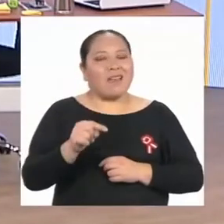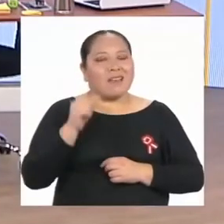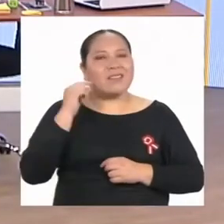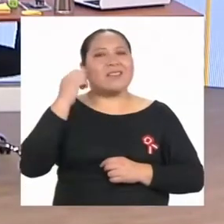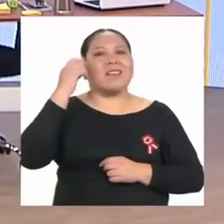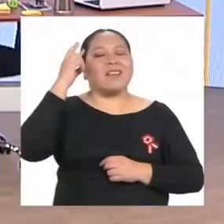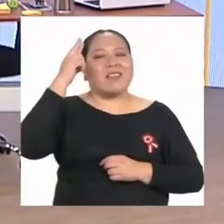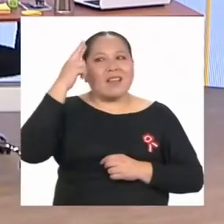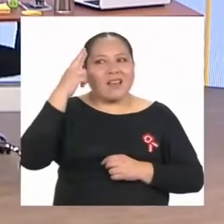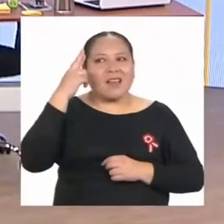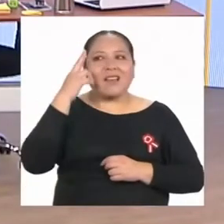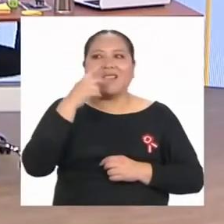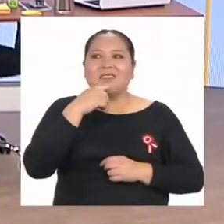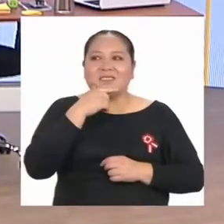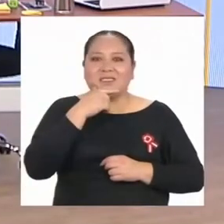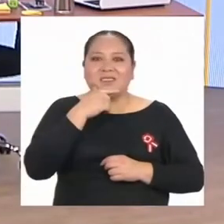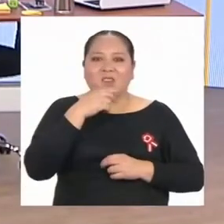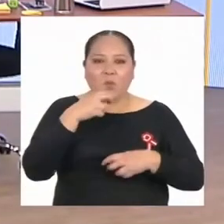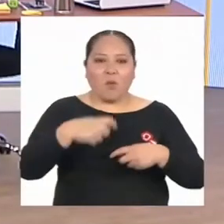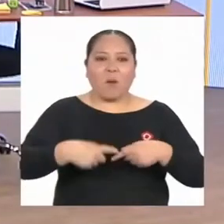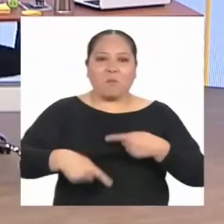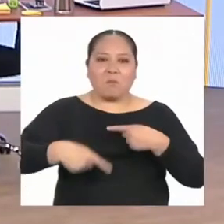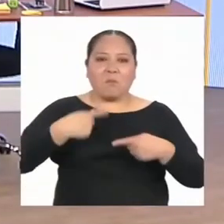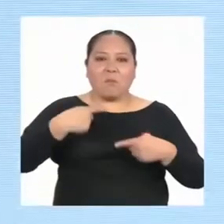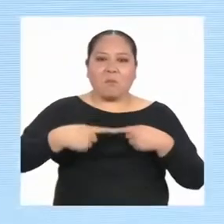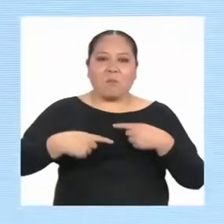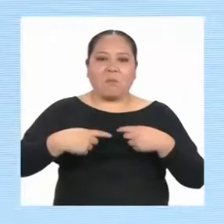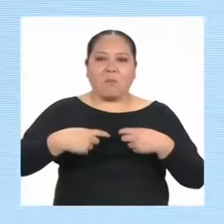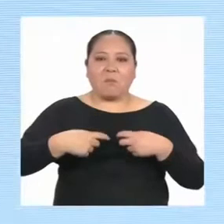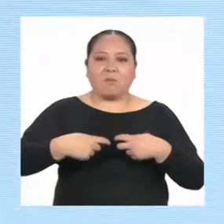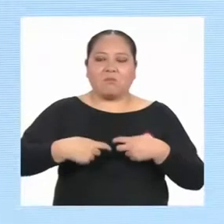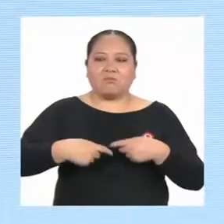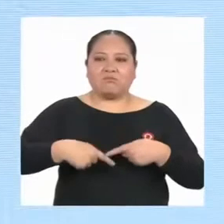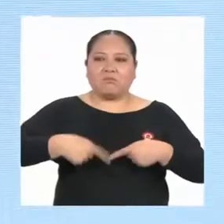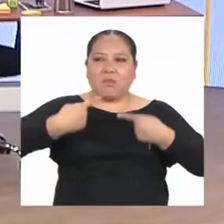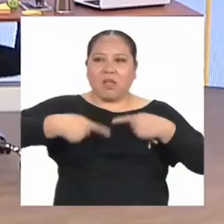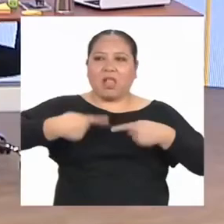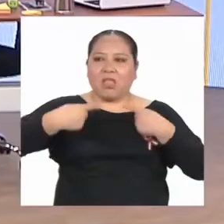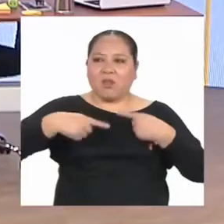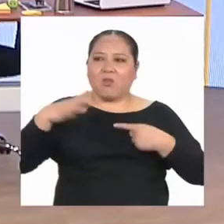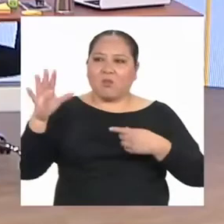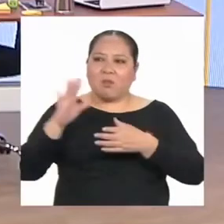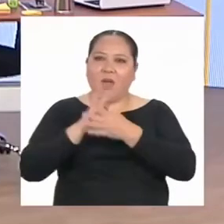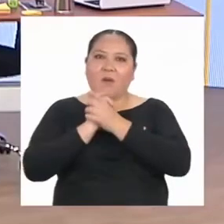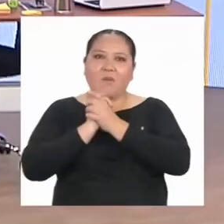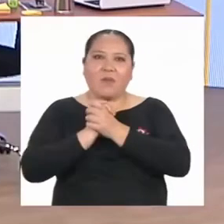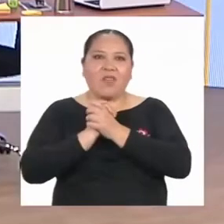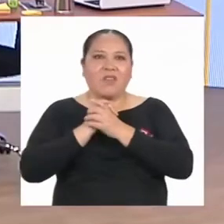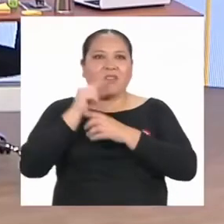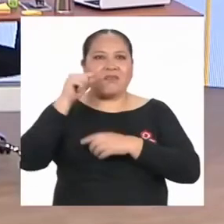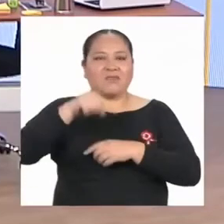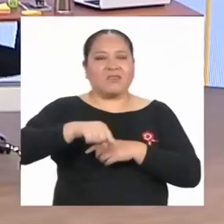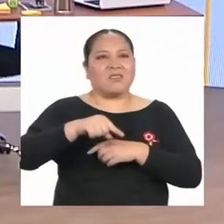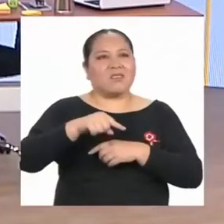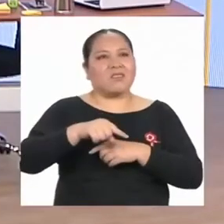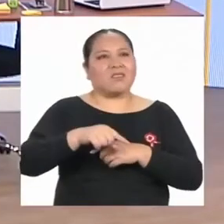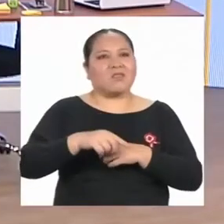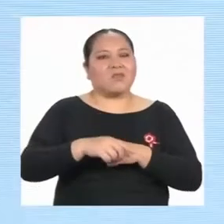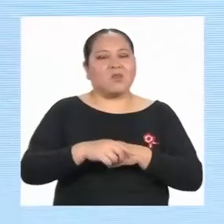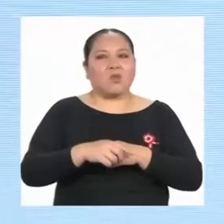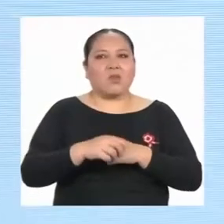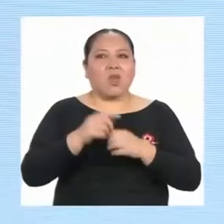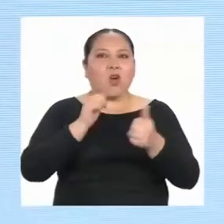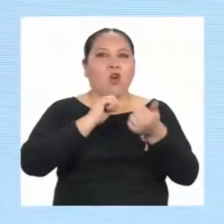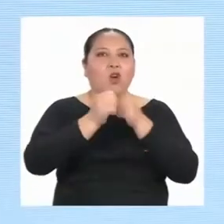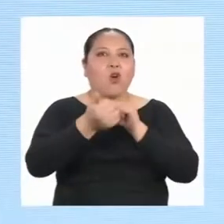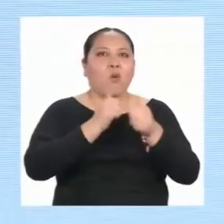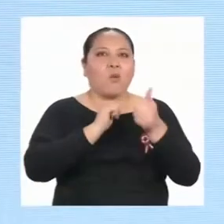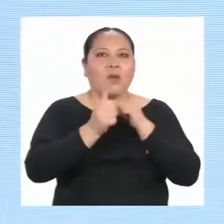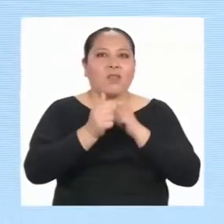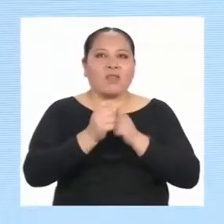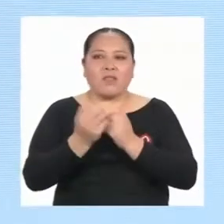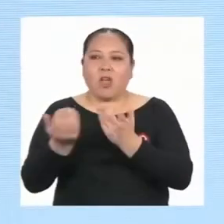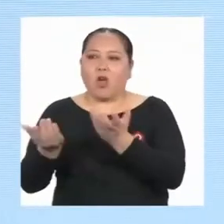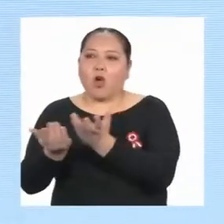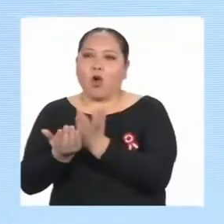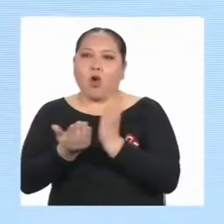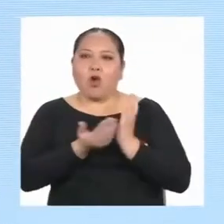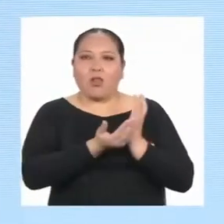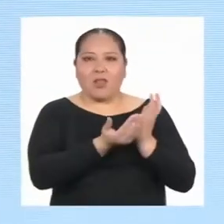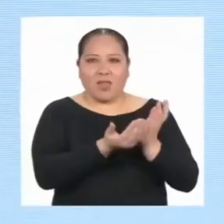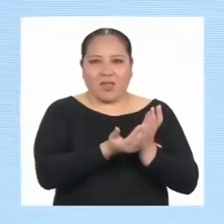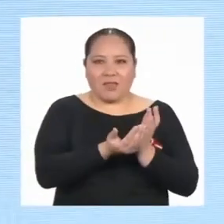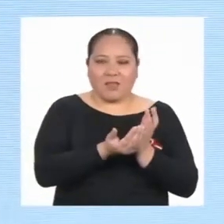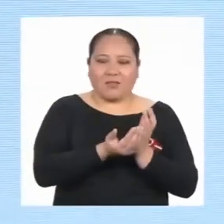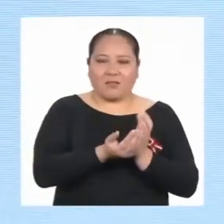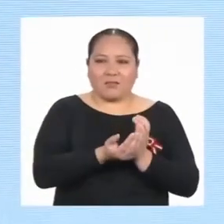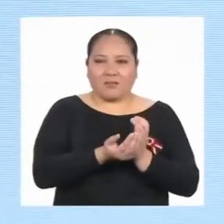que me peleé con el amigo que vi hace un rato. ¡Claro! Fue un evento deportivo interescolar. ¡Qué tontería habernos